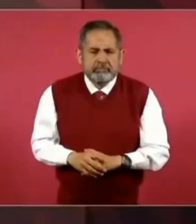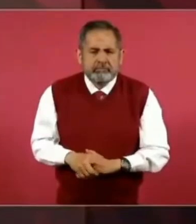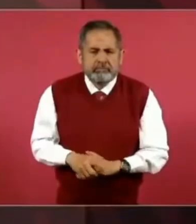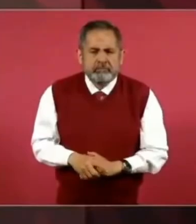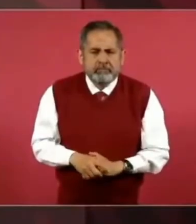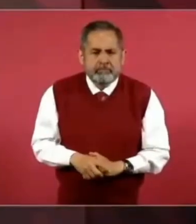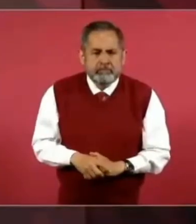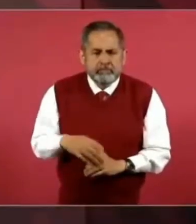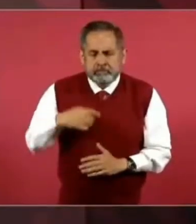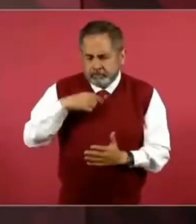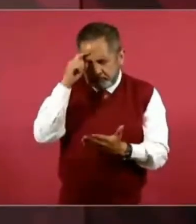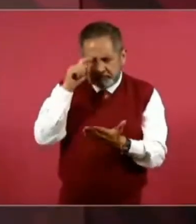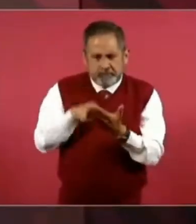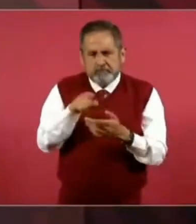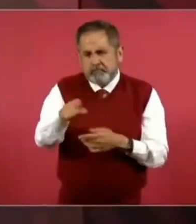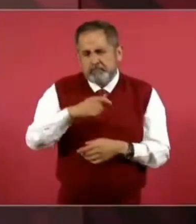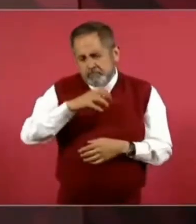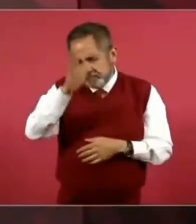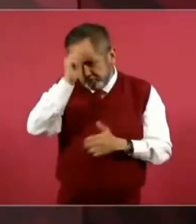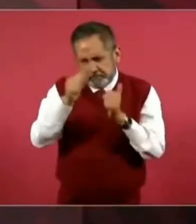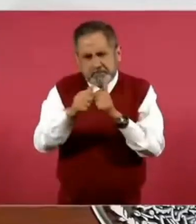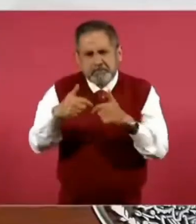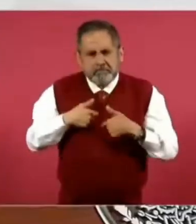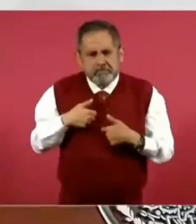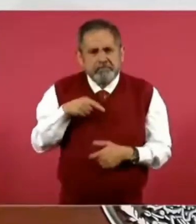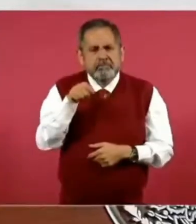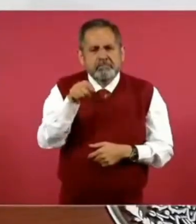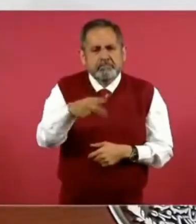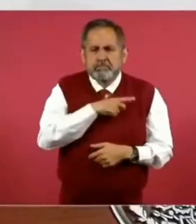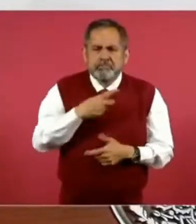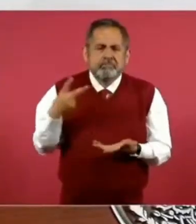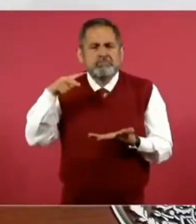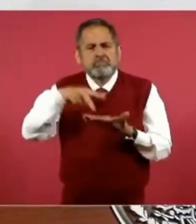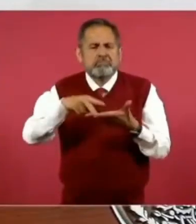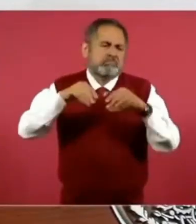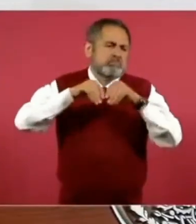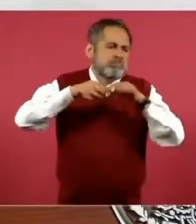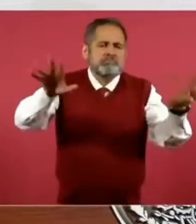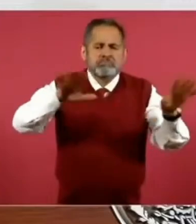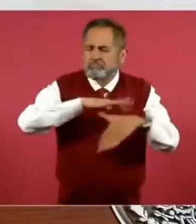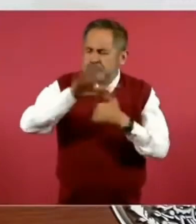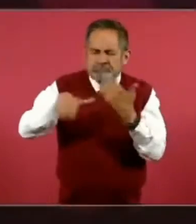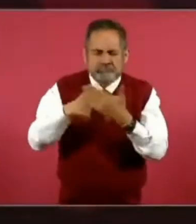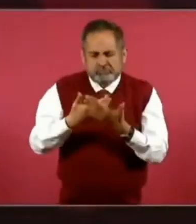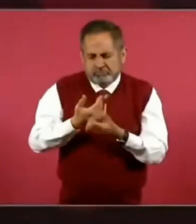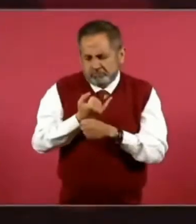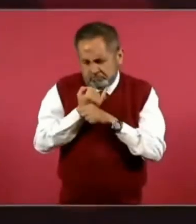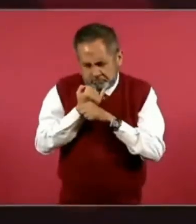Yo creo que él coincide de que debe de darse a conocer toda la información.